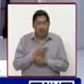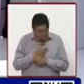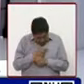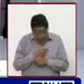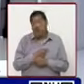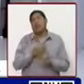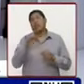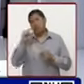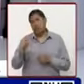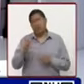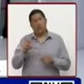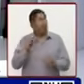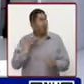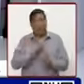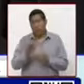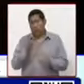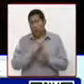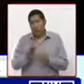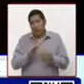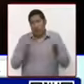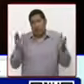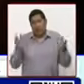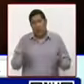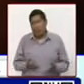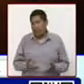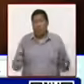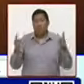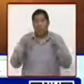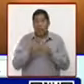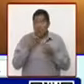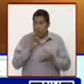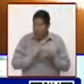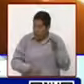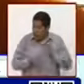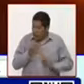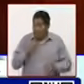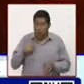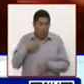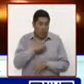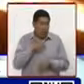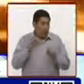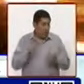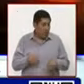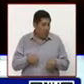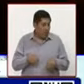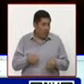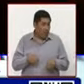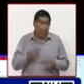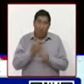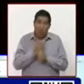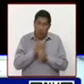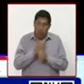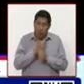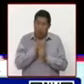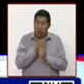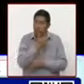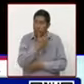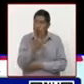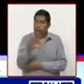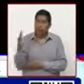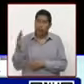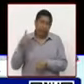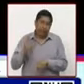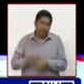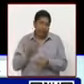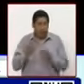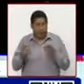Evidentemente, ese no es suficiente, pero bueno, hasta la fecha hemos tenido posibilidad de que los guardaparques